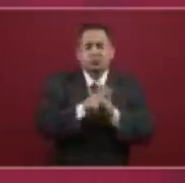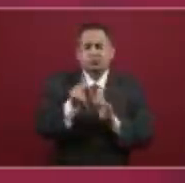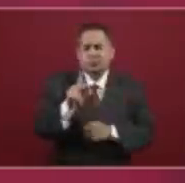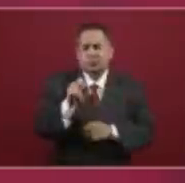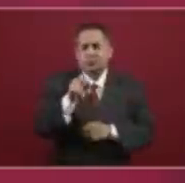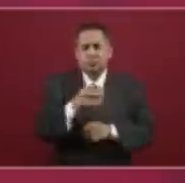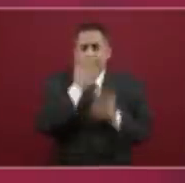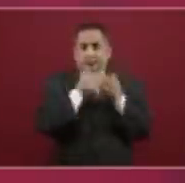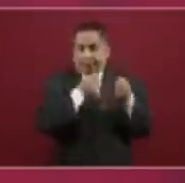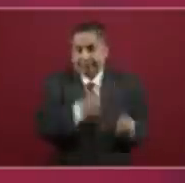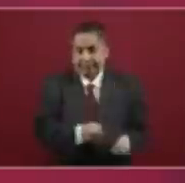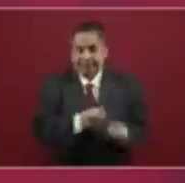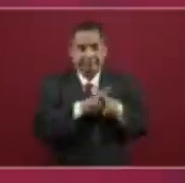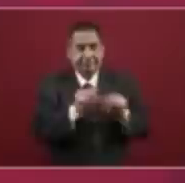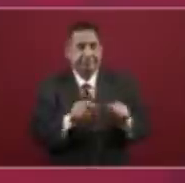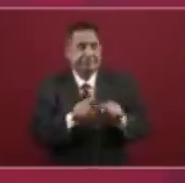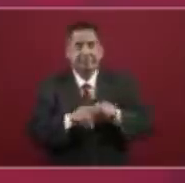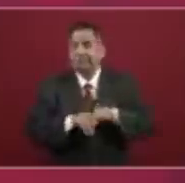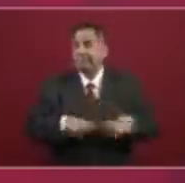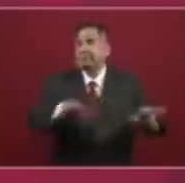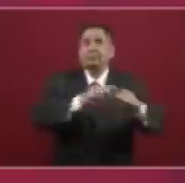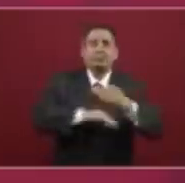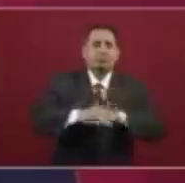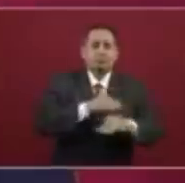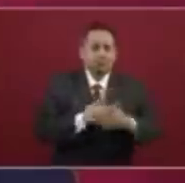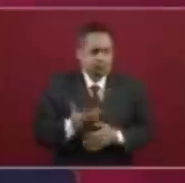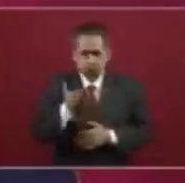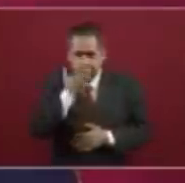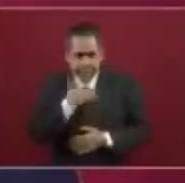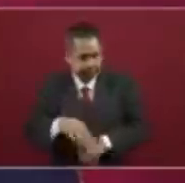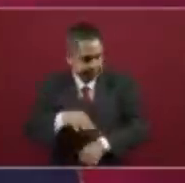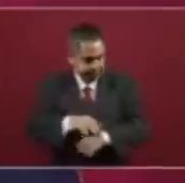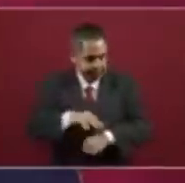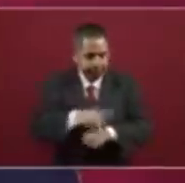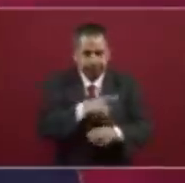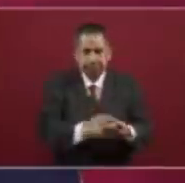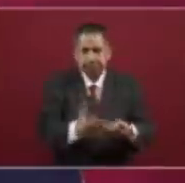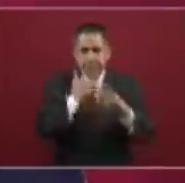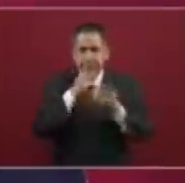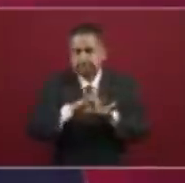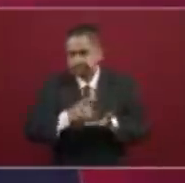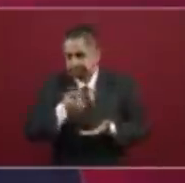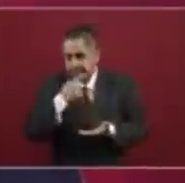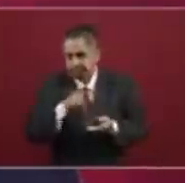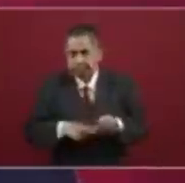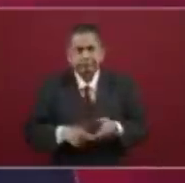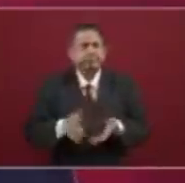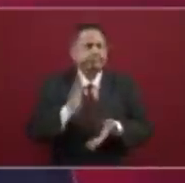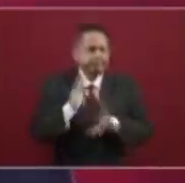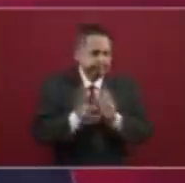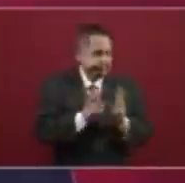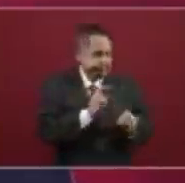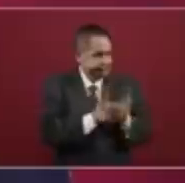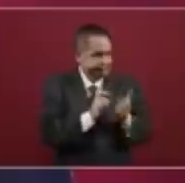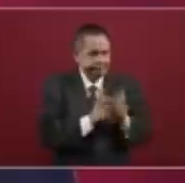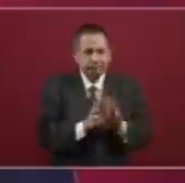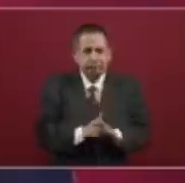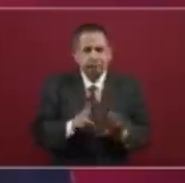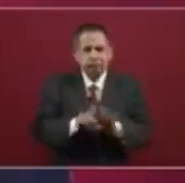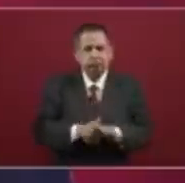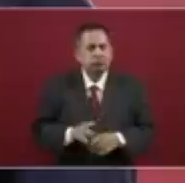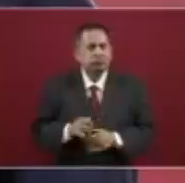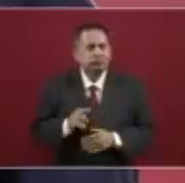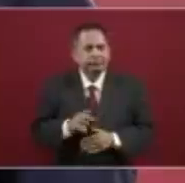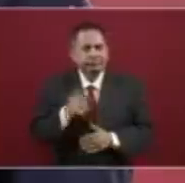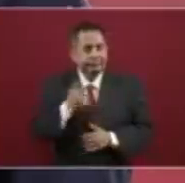ni es popular. No hay médicos, no hay medicinas. Ya hemos hablado de cómo